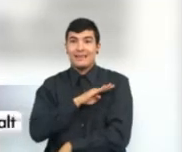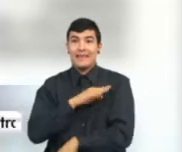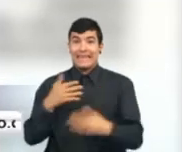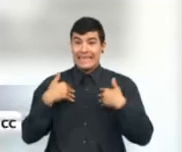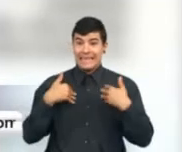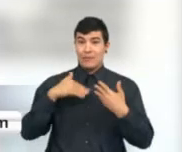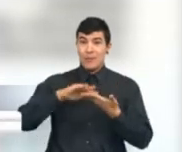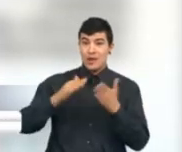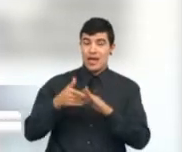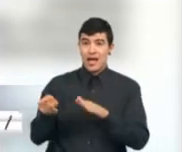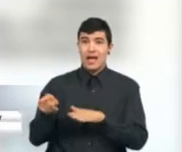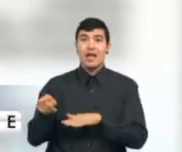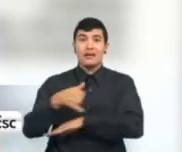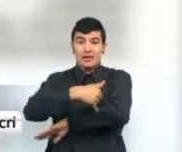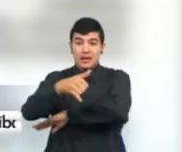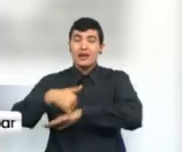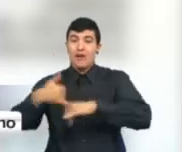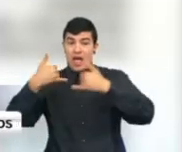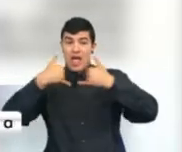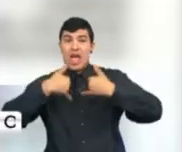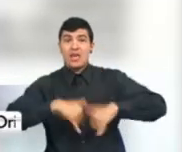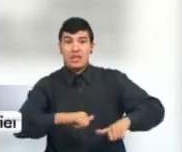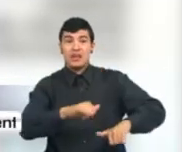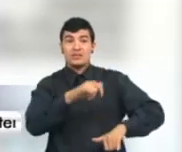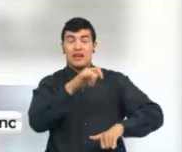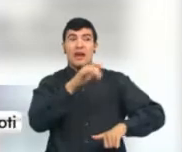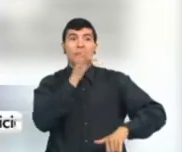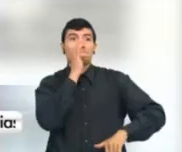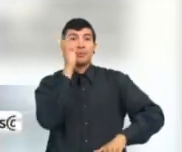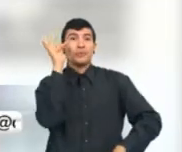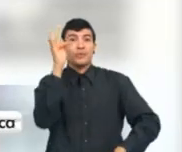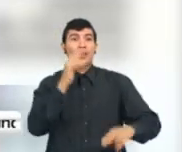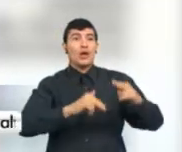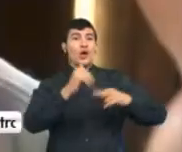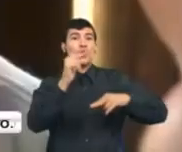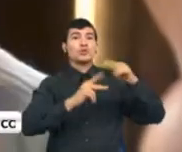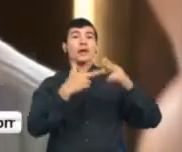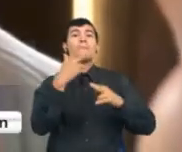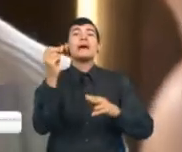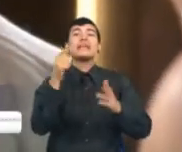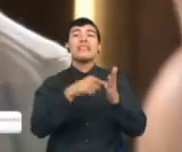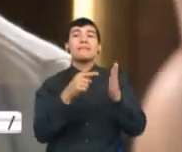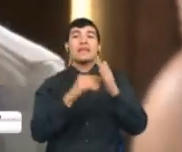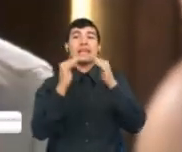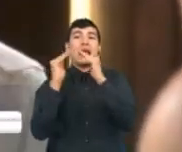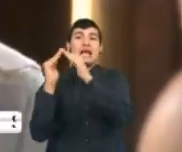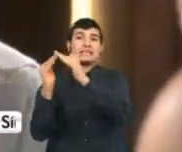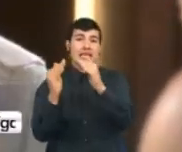ingeniero presuntamente habría engañado al elector con la promesa de construir 20 mil viviendas.